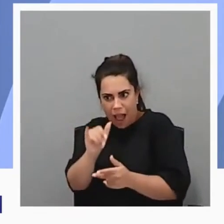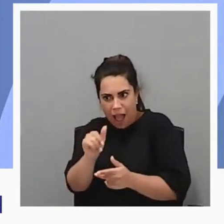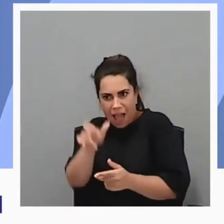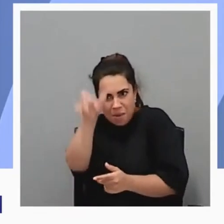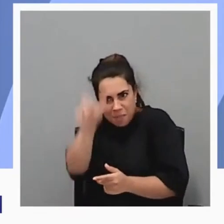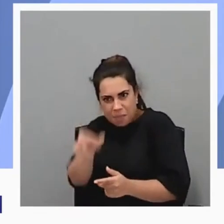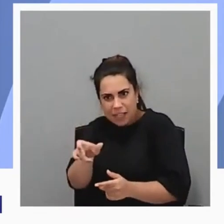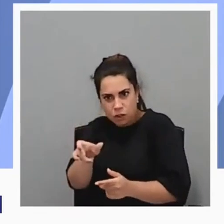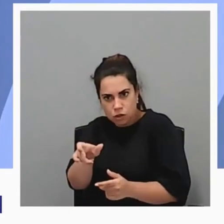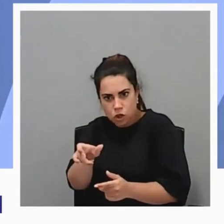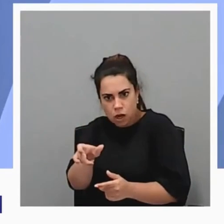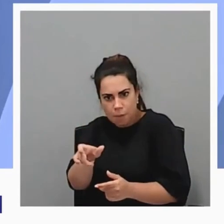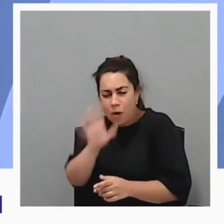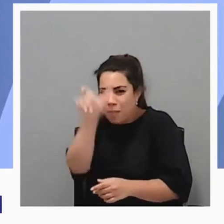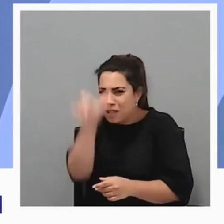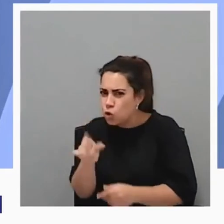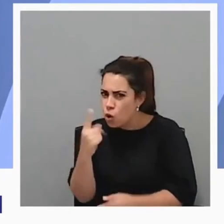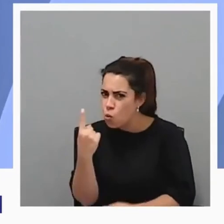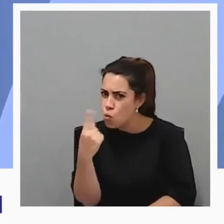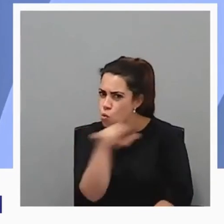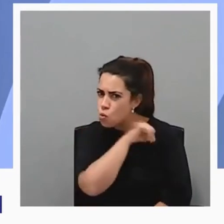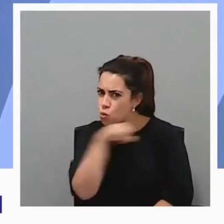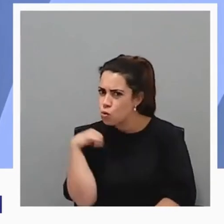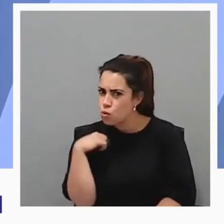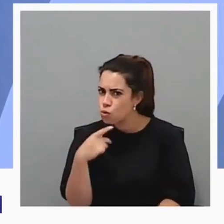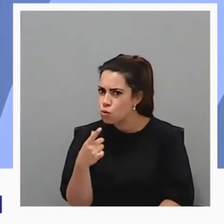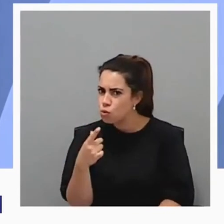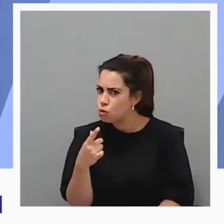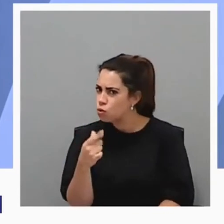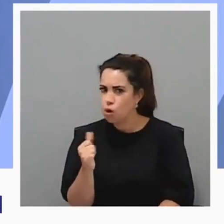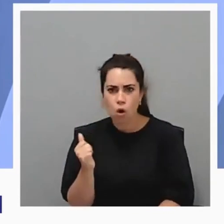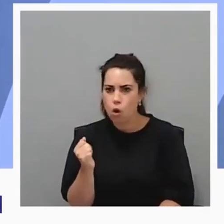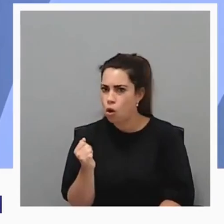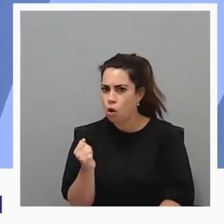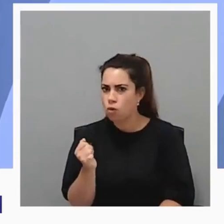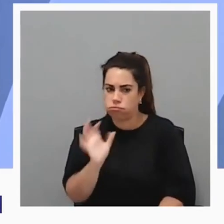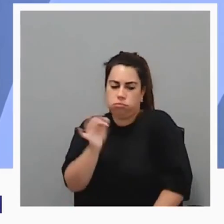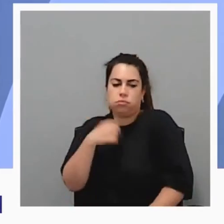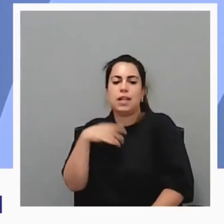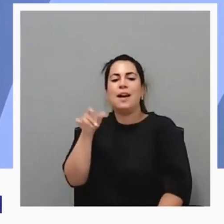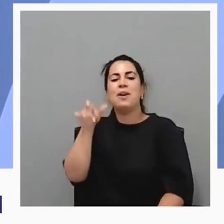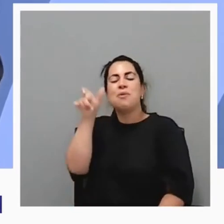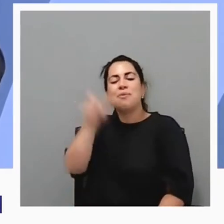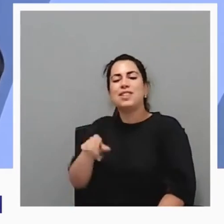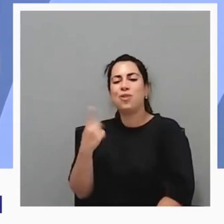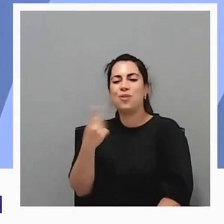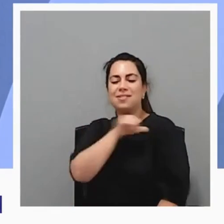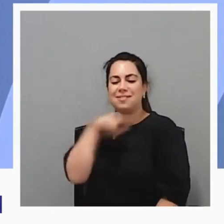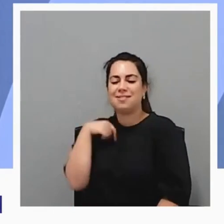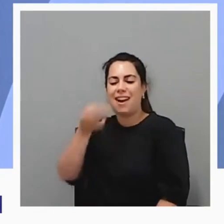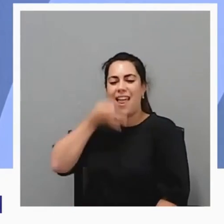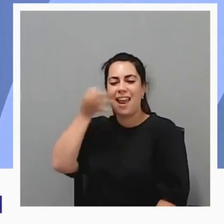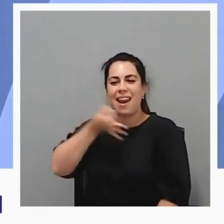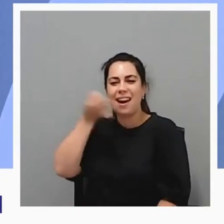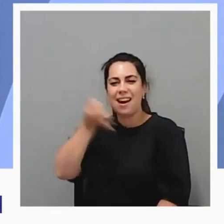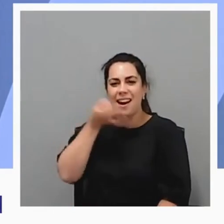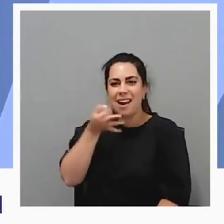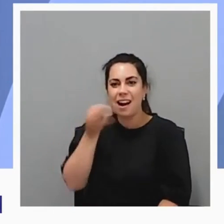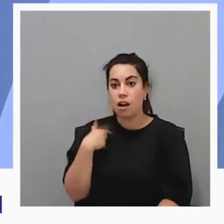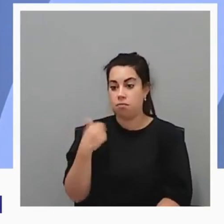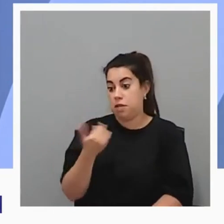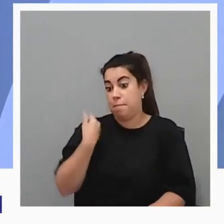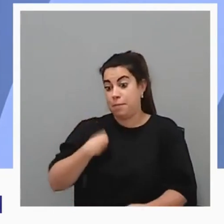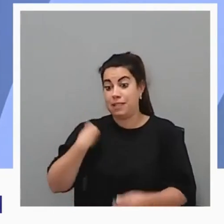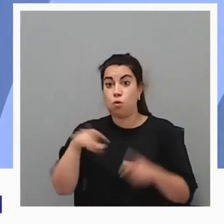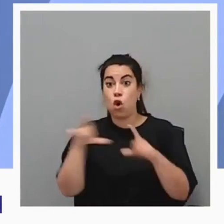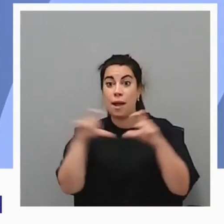individual. No es un sujeto que hace un monólogo, como la empresa que innova para